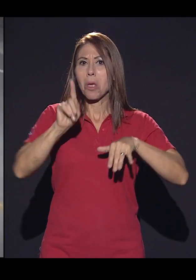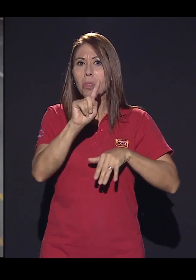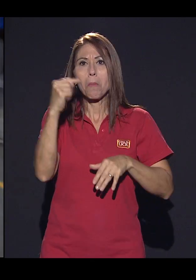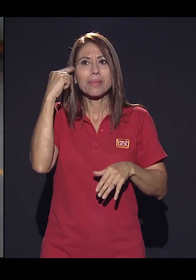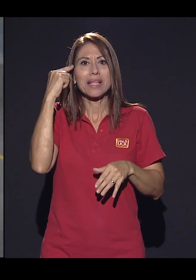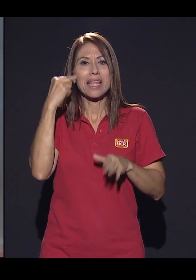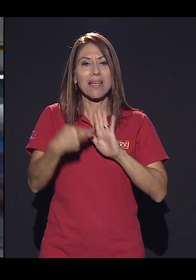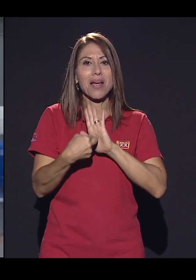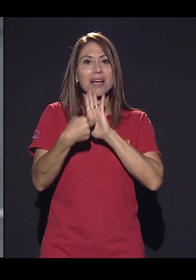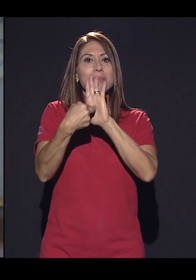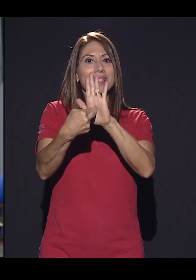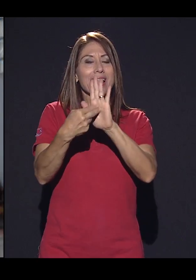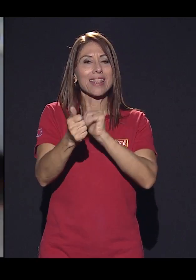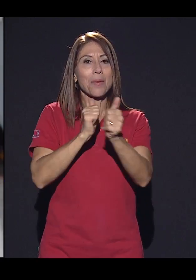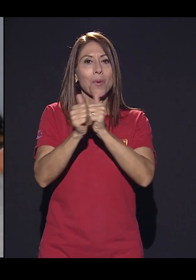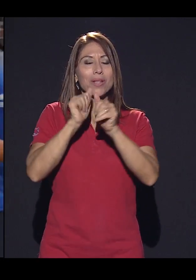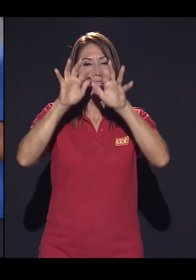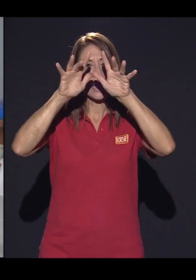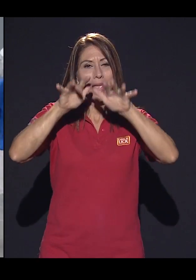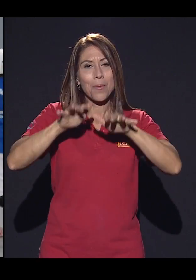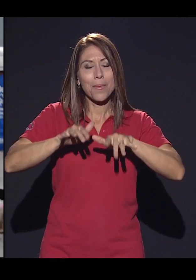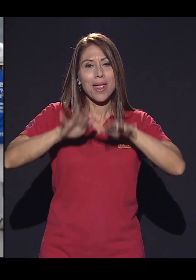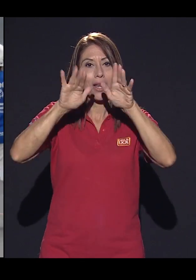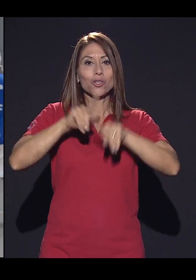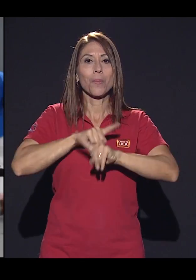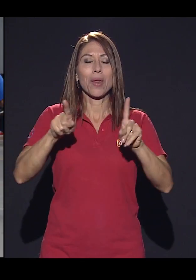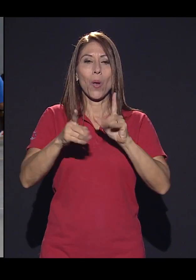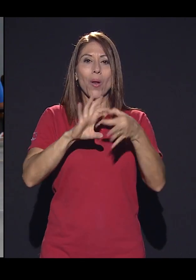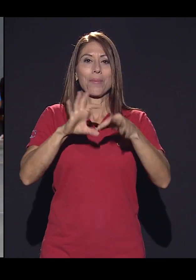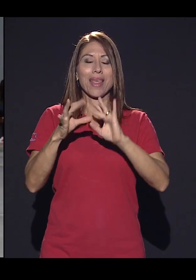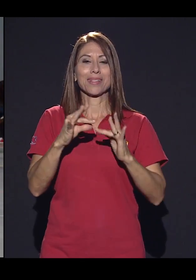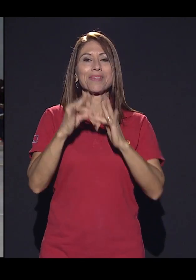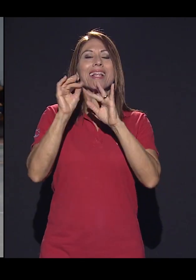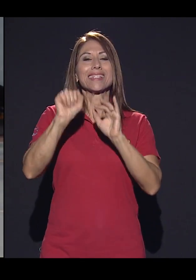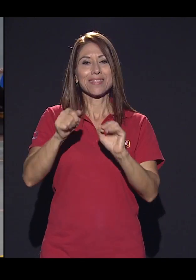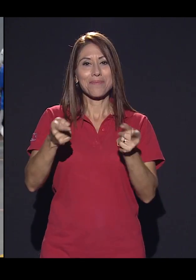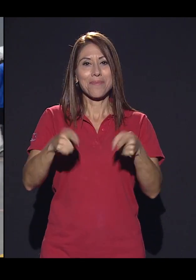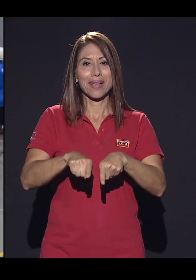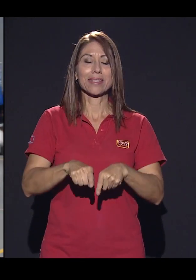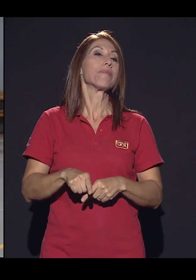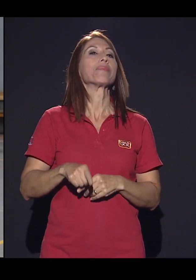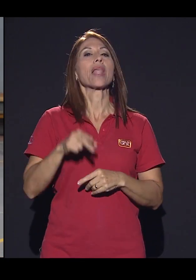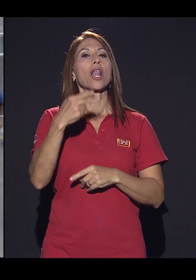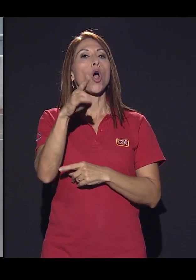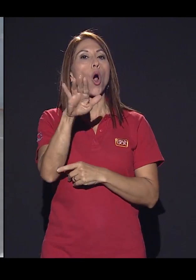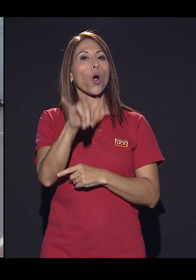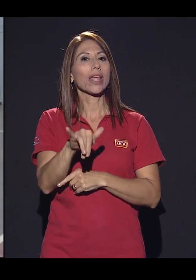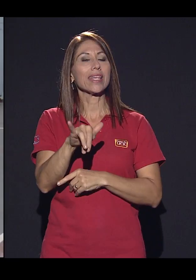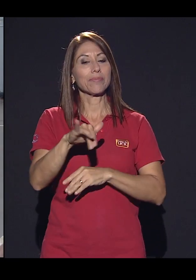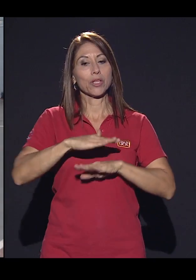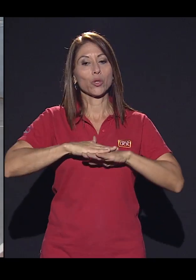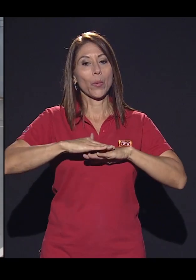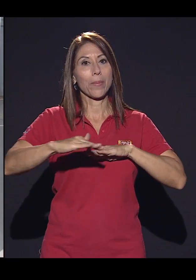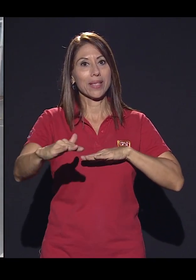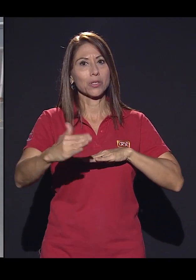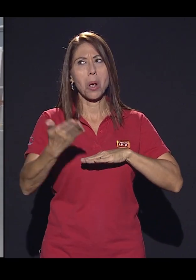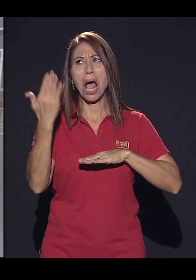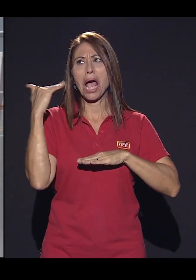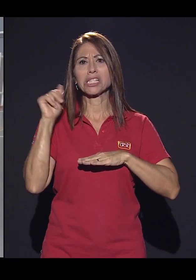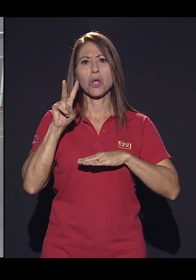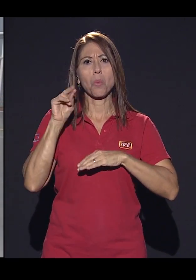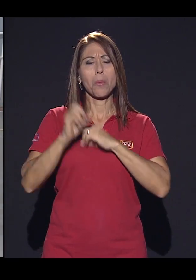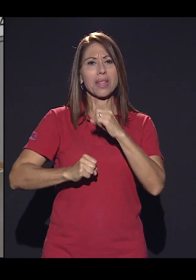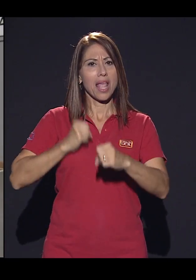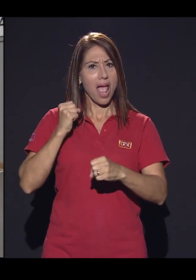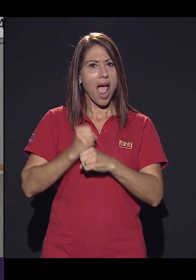en deportes de invierno, pero en Olimpiadas Especiales eso sí pasa. El hockey sobre piso hace como 20 años se juega en Costa Rica, más que todo